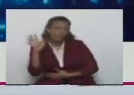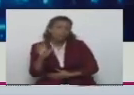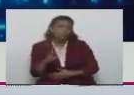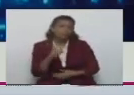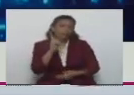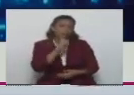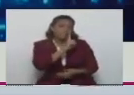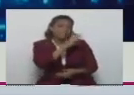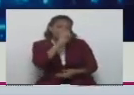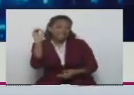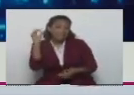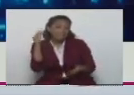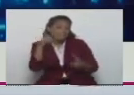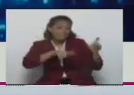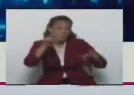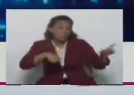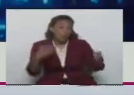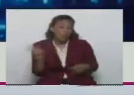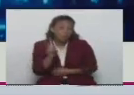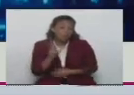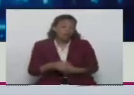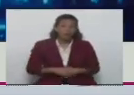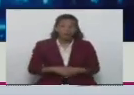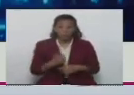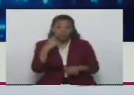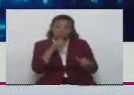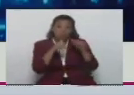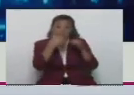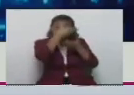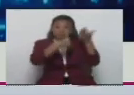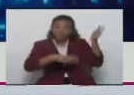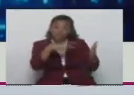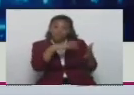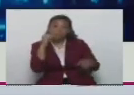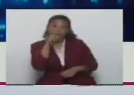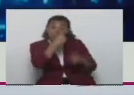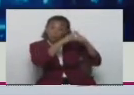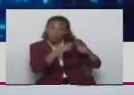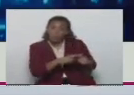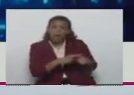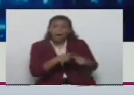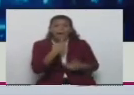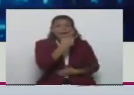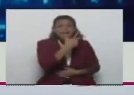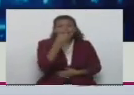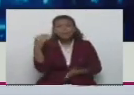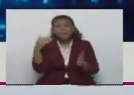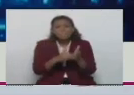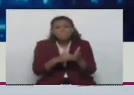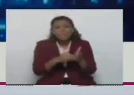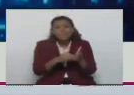de acuerdo al último censo que yo manejo de Miami. Tengo buena información de Miami. ¿Por qué de 300.000